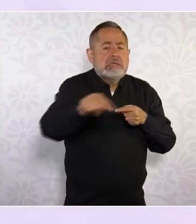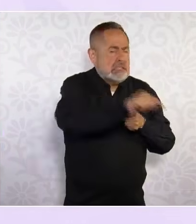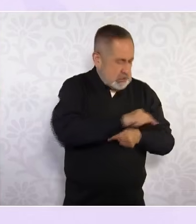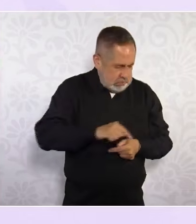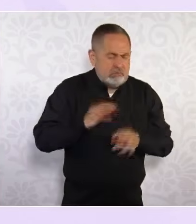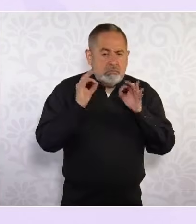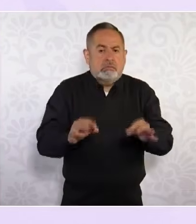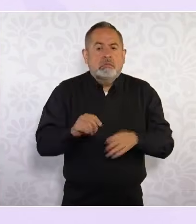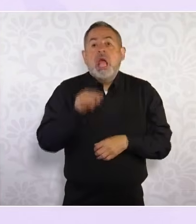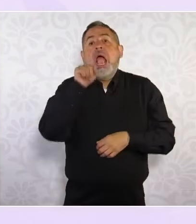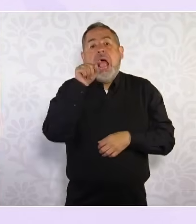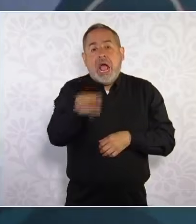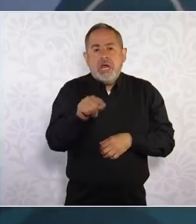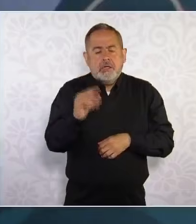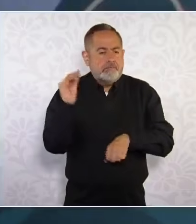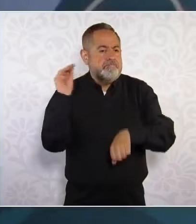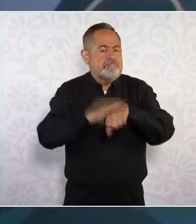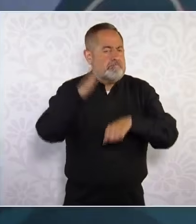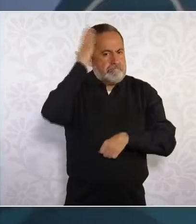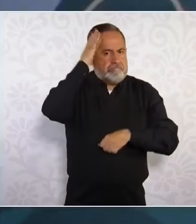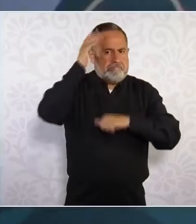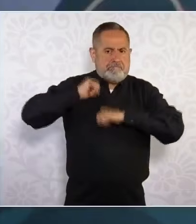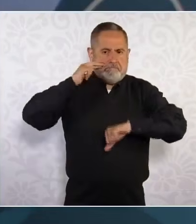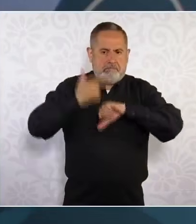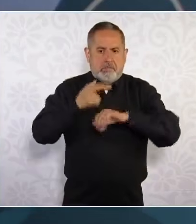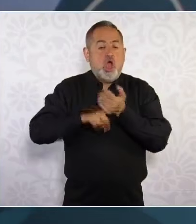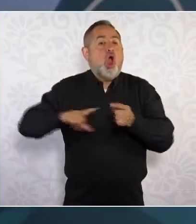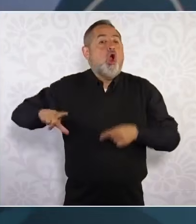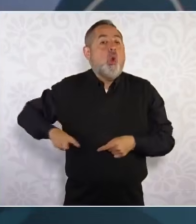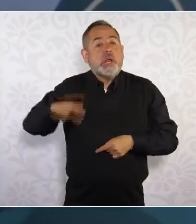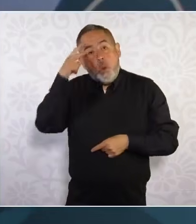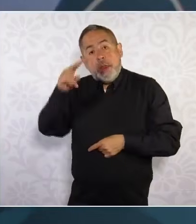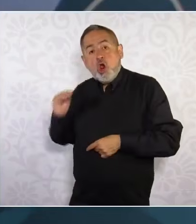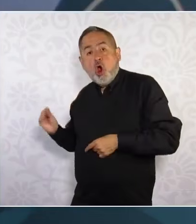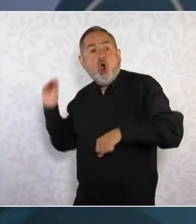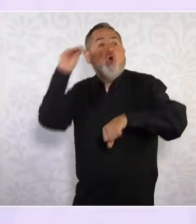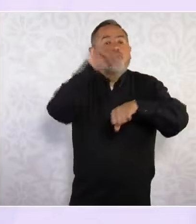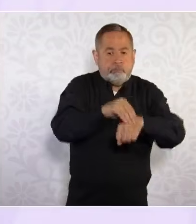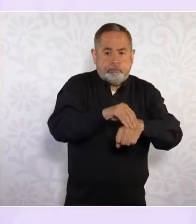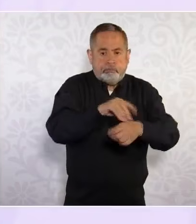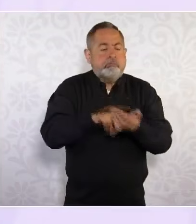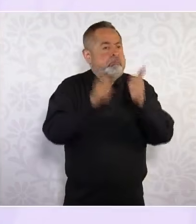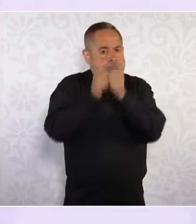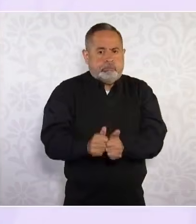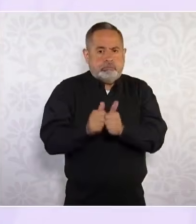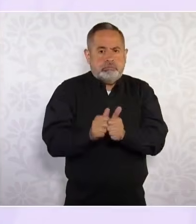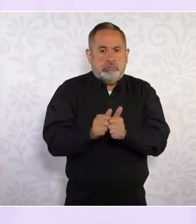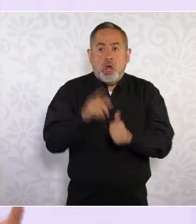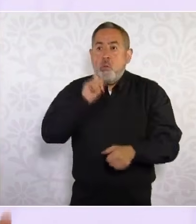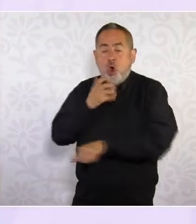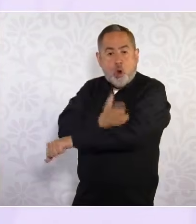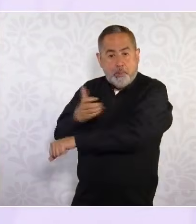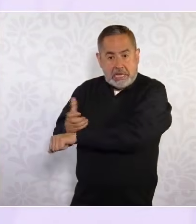y vamos a poner un centro integrador donde esté presente el gobierno de México. De hecho, ahí se va a quedar la compañera que es